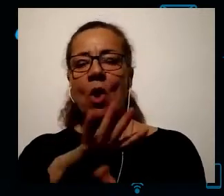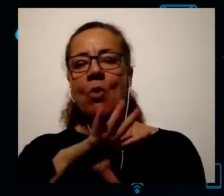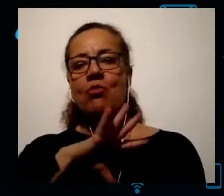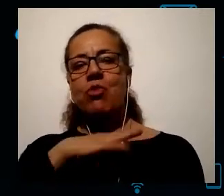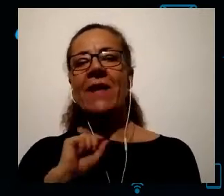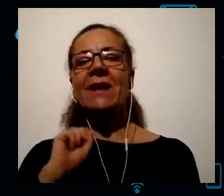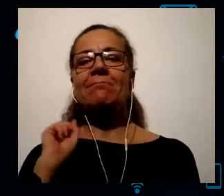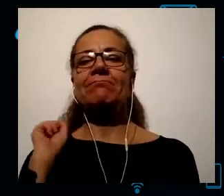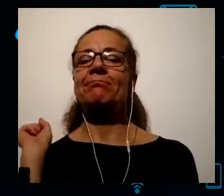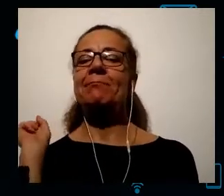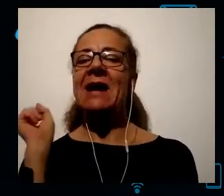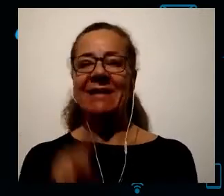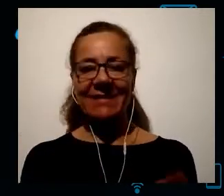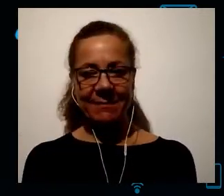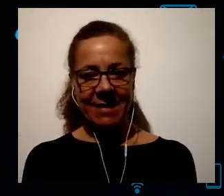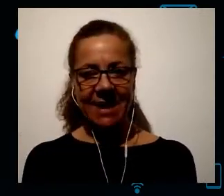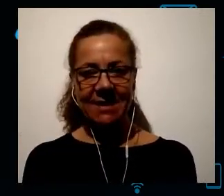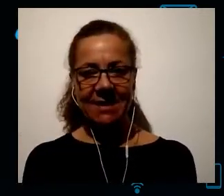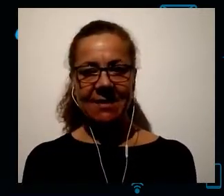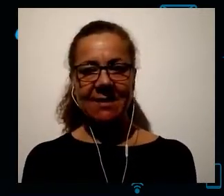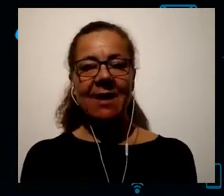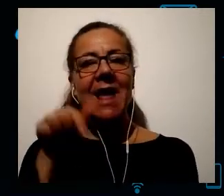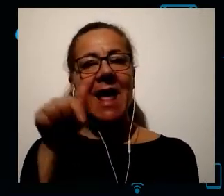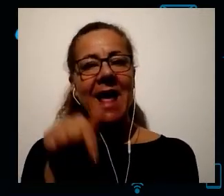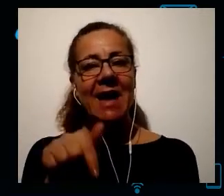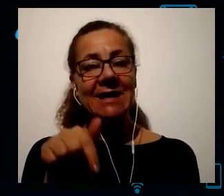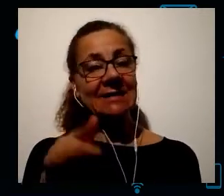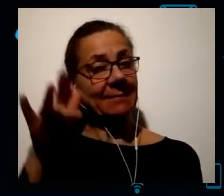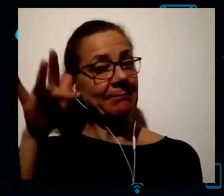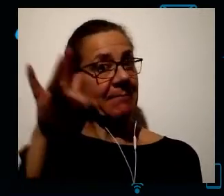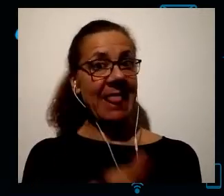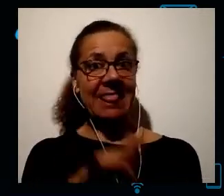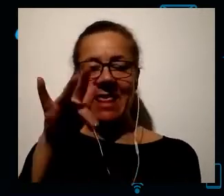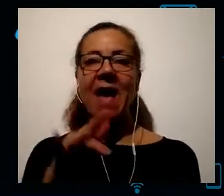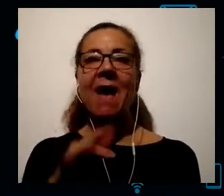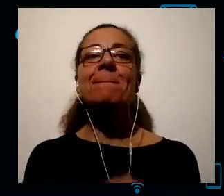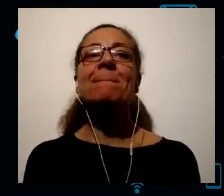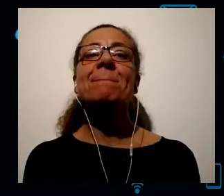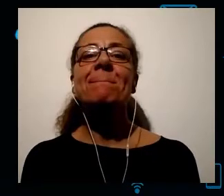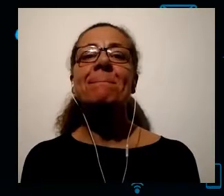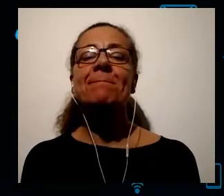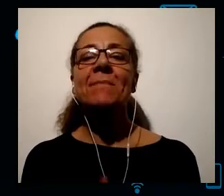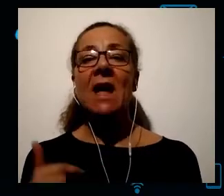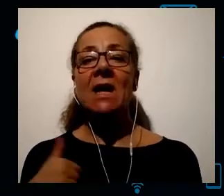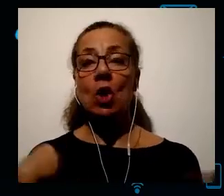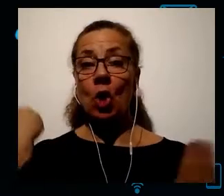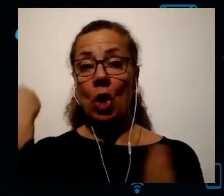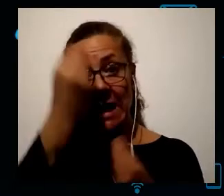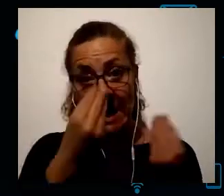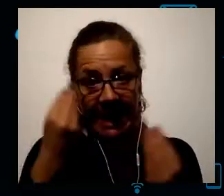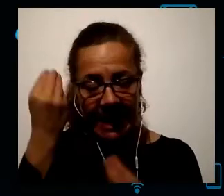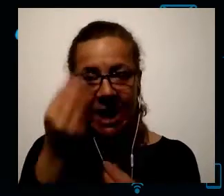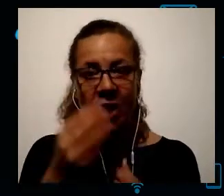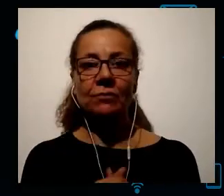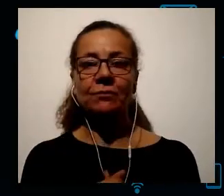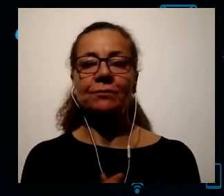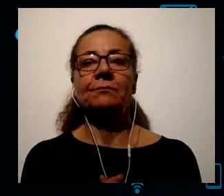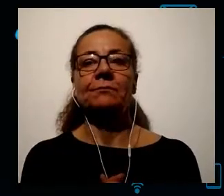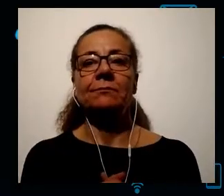como ya he dicho en este en este safer internet day y creo me parece que